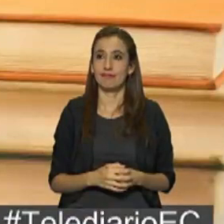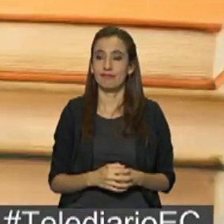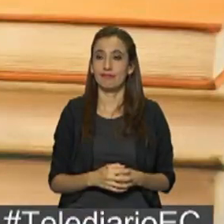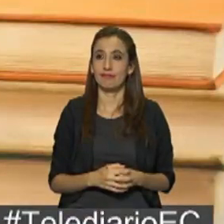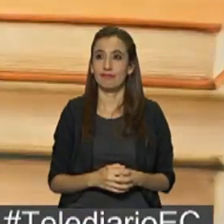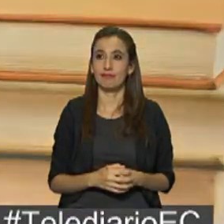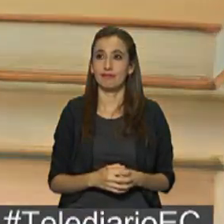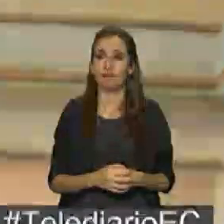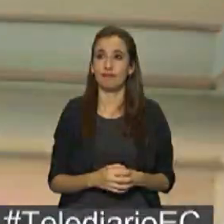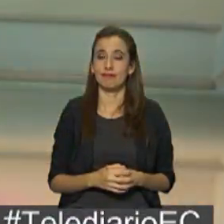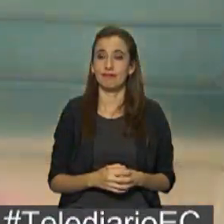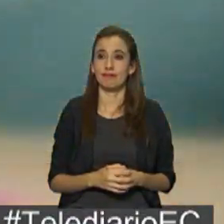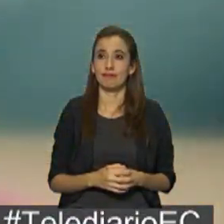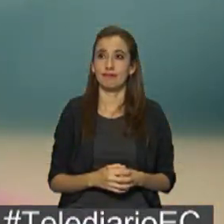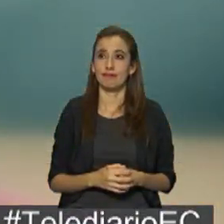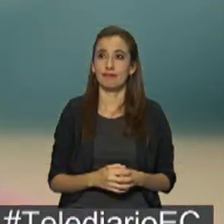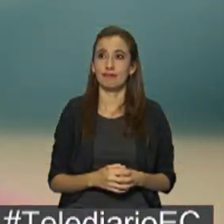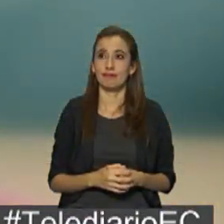2